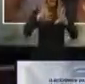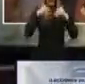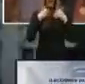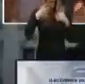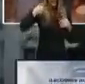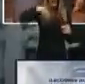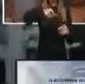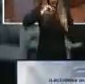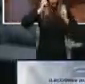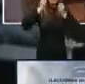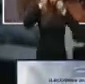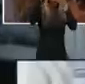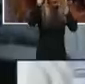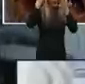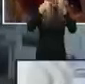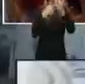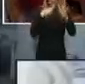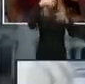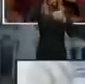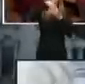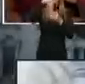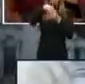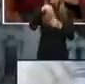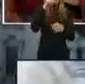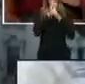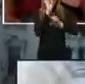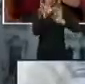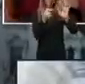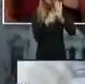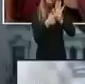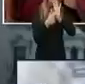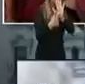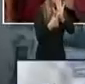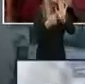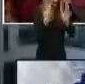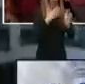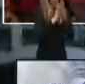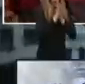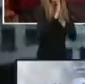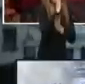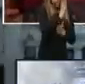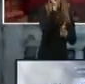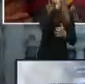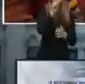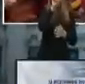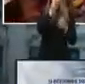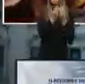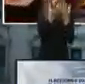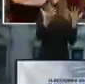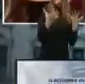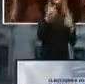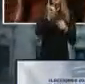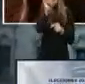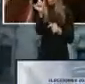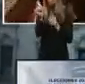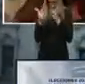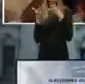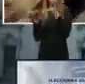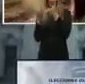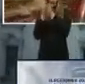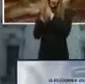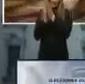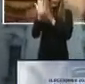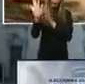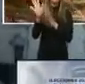manifestarnos a través de las urnas. Unos se mostraron a favor de Bernardo Arévalo, que fueron la mayoría, otros a favor de Sandra Torres,